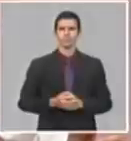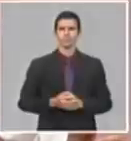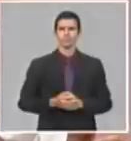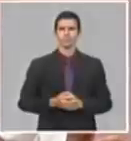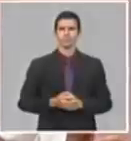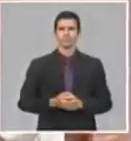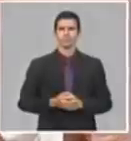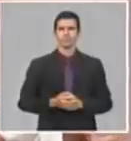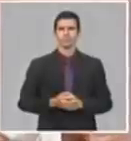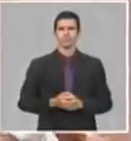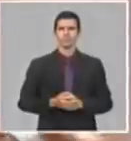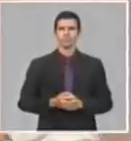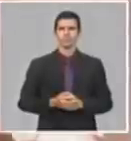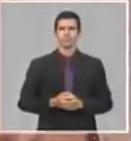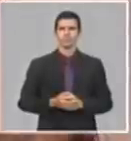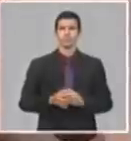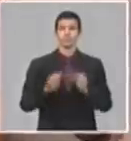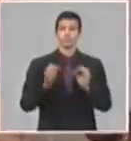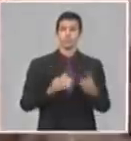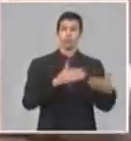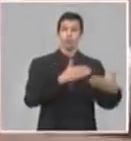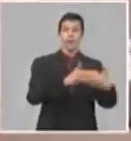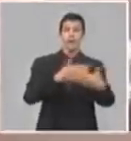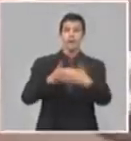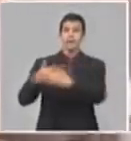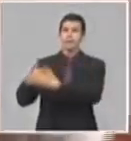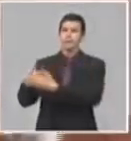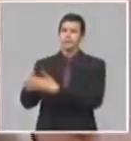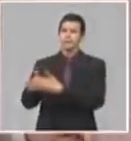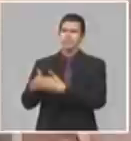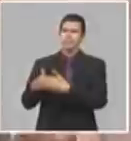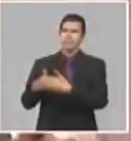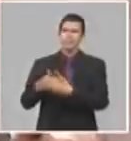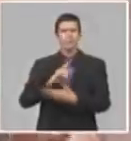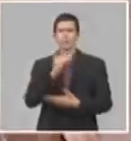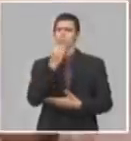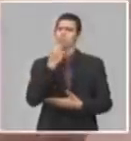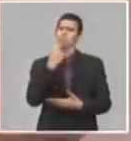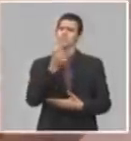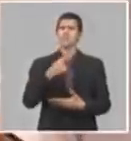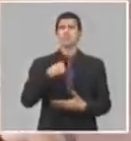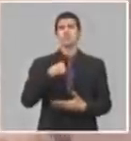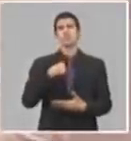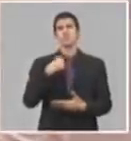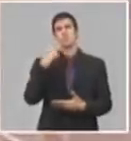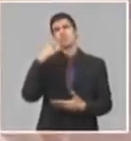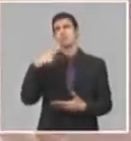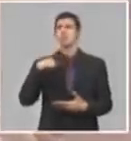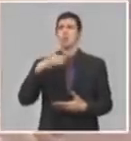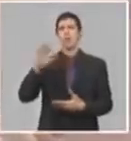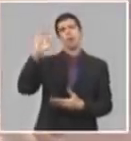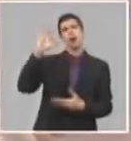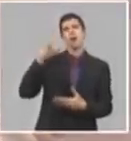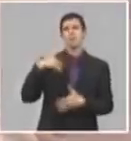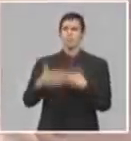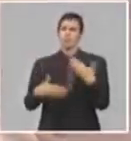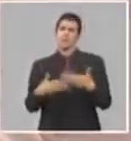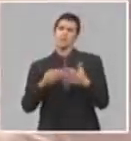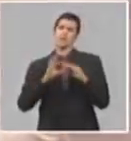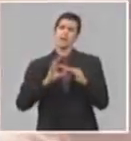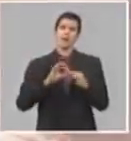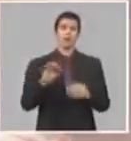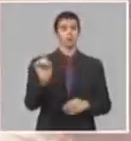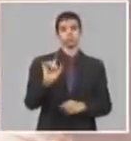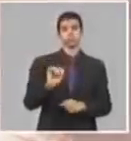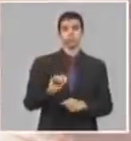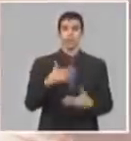dar ese servicio pues diga que está muy ocupada haciendo otra cosa. Tienen que crear las condiciones para realmente